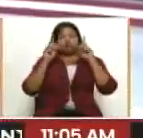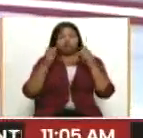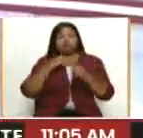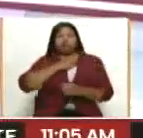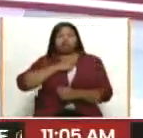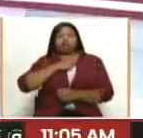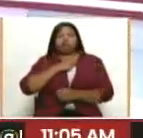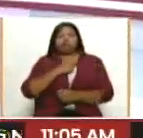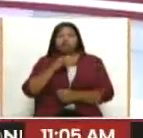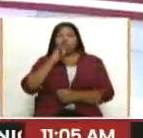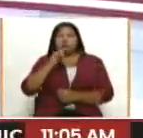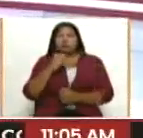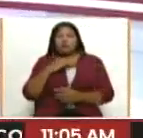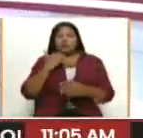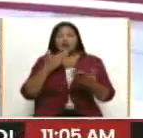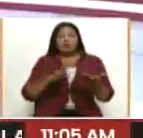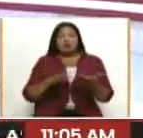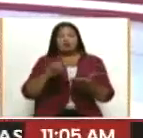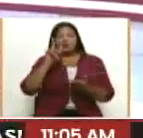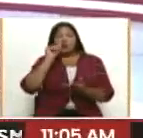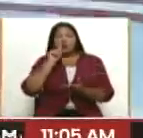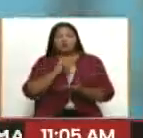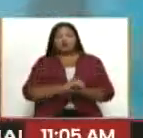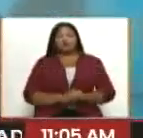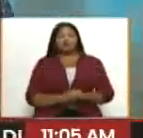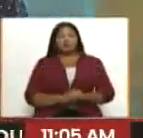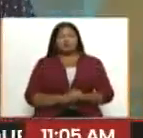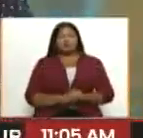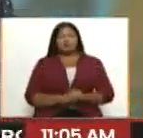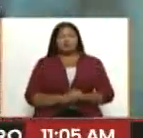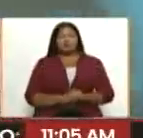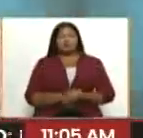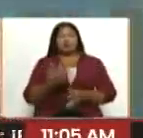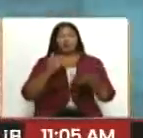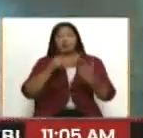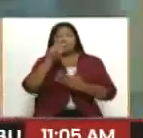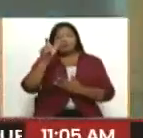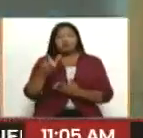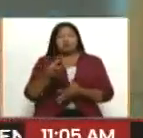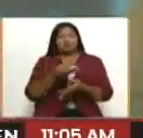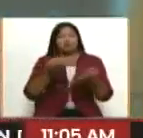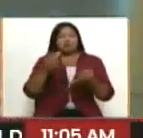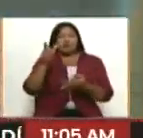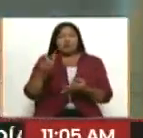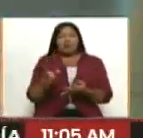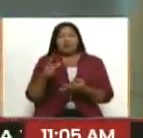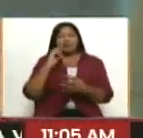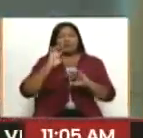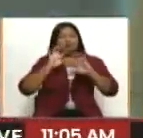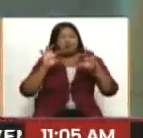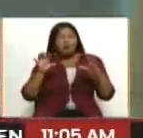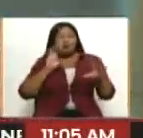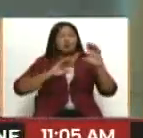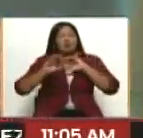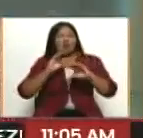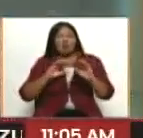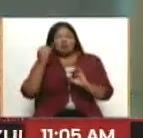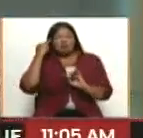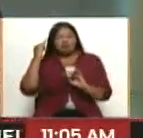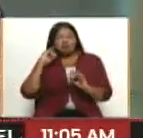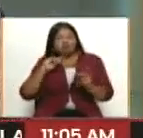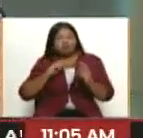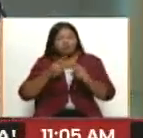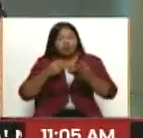lamentable noticia del fallecimiento de esta gran persona, humorista, comunicador,